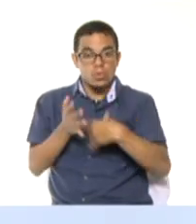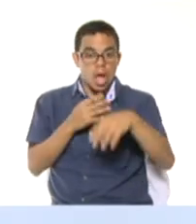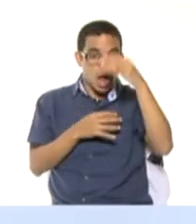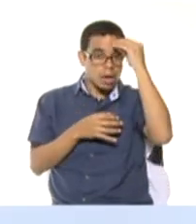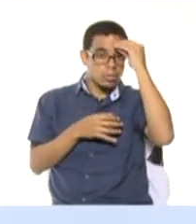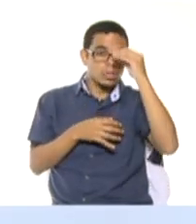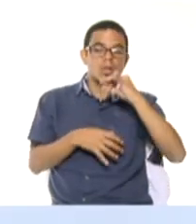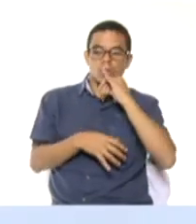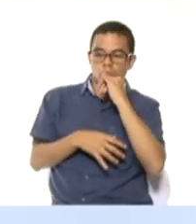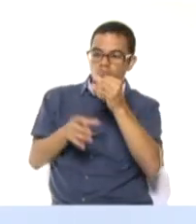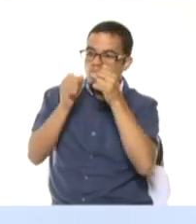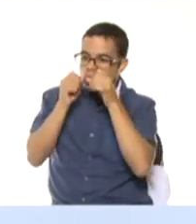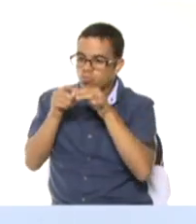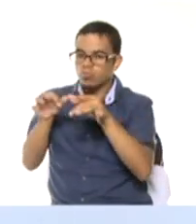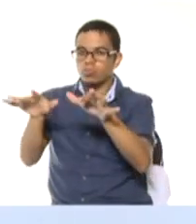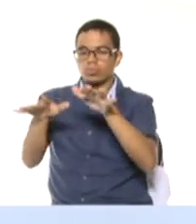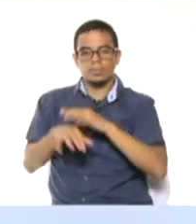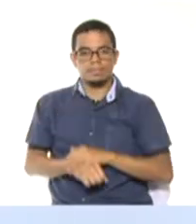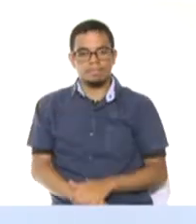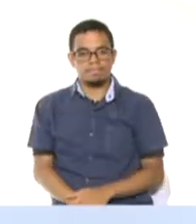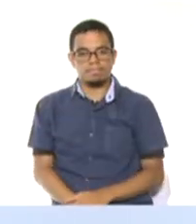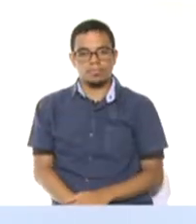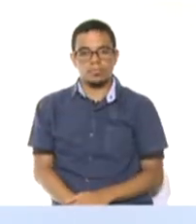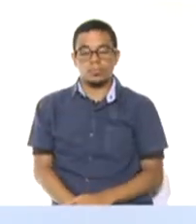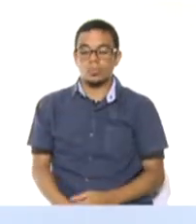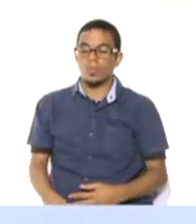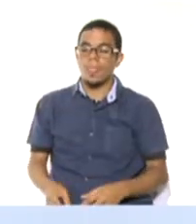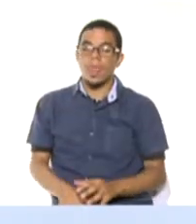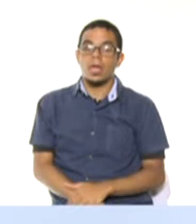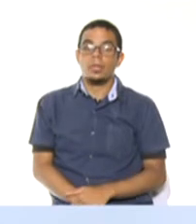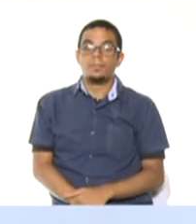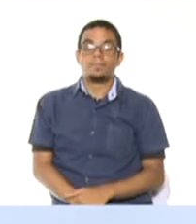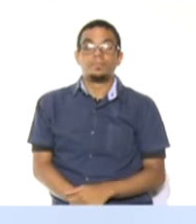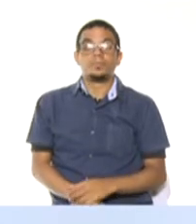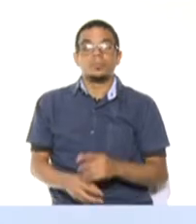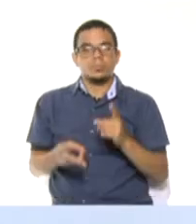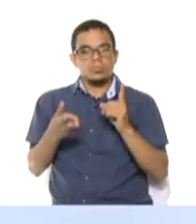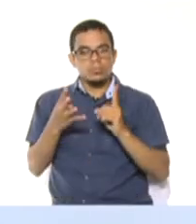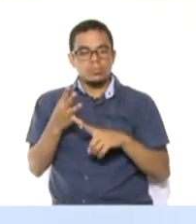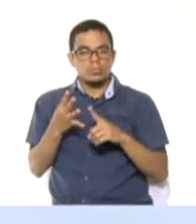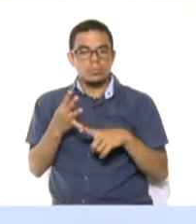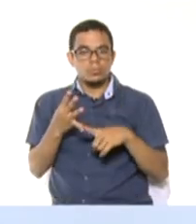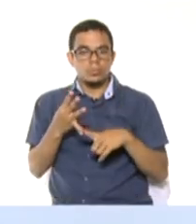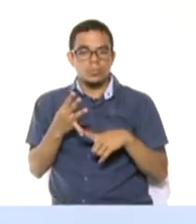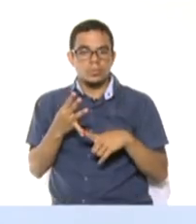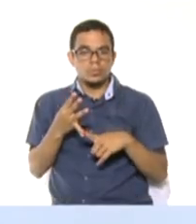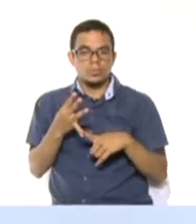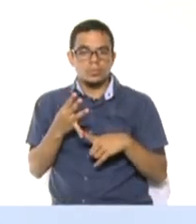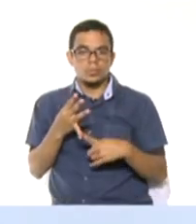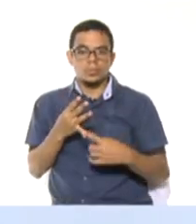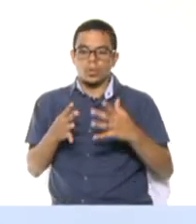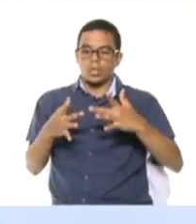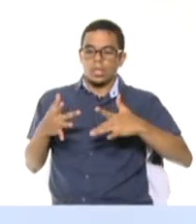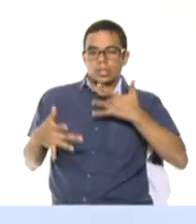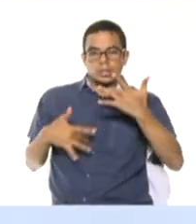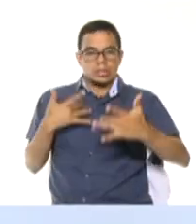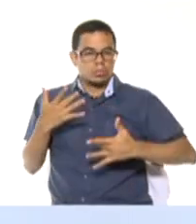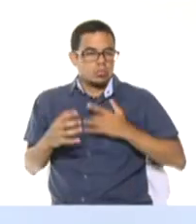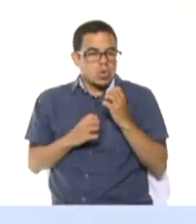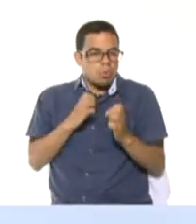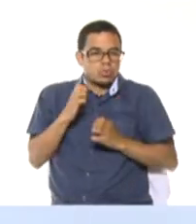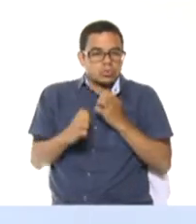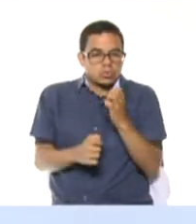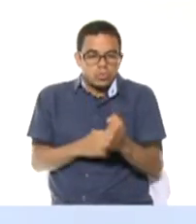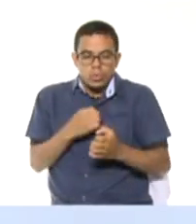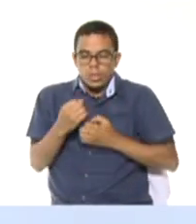información. Otro beneficio que tiene la escritura es que podemos entonces expresar nuestros sentimientos,